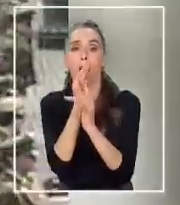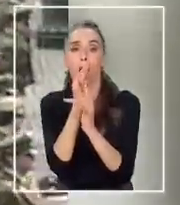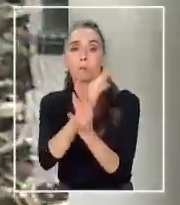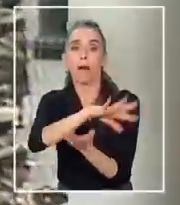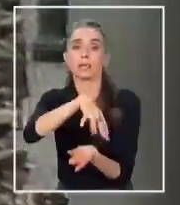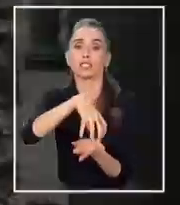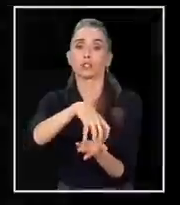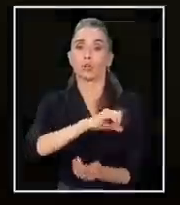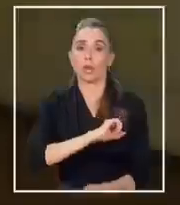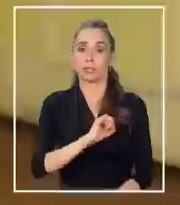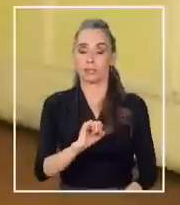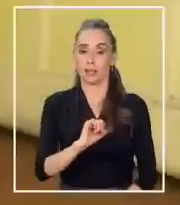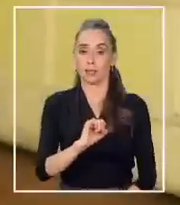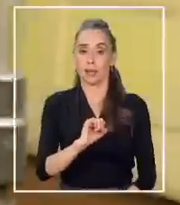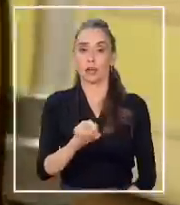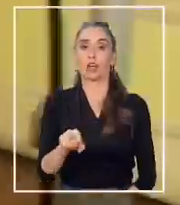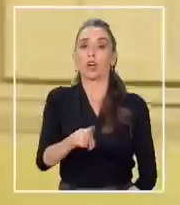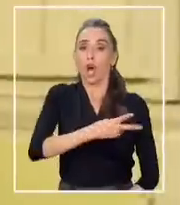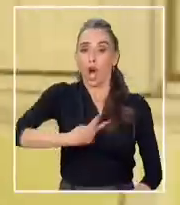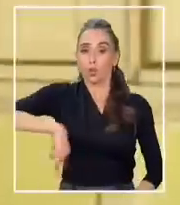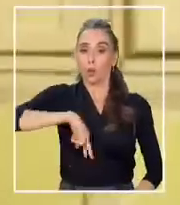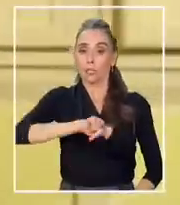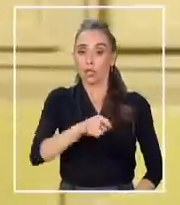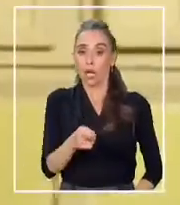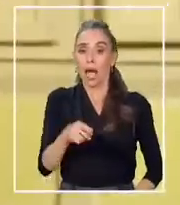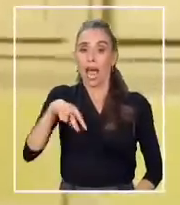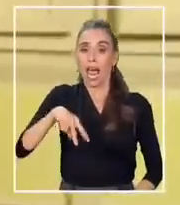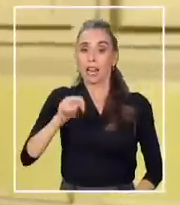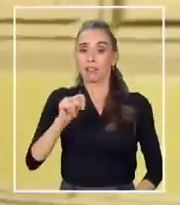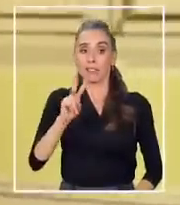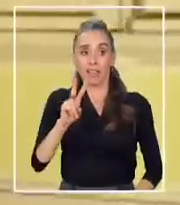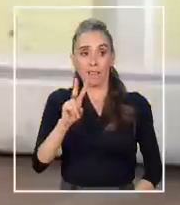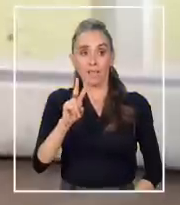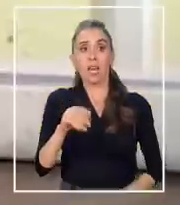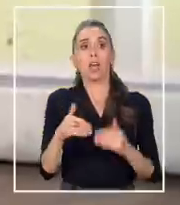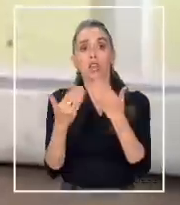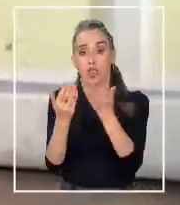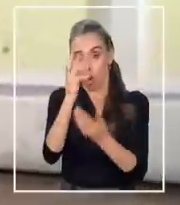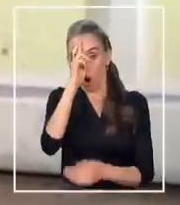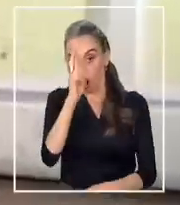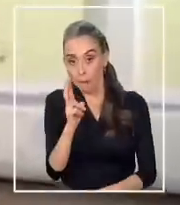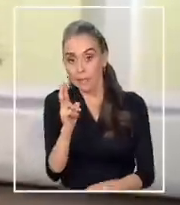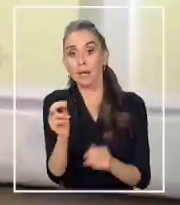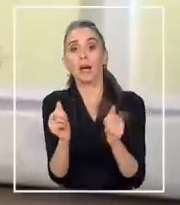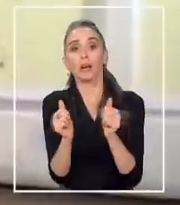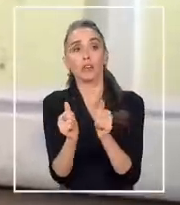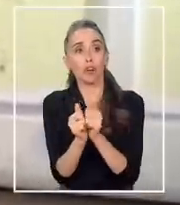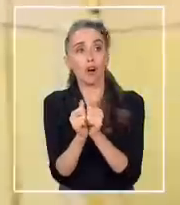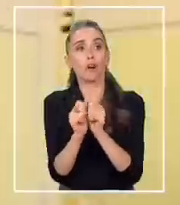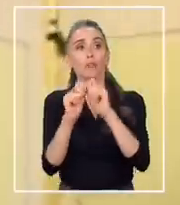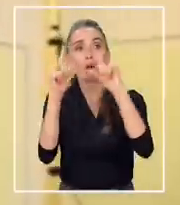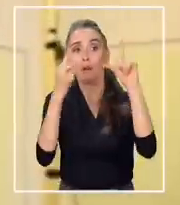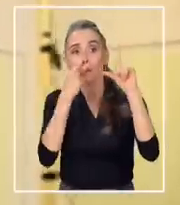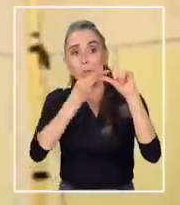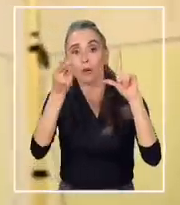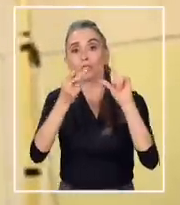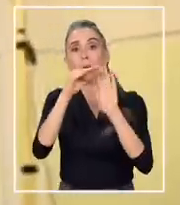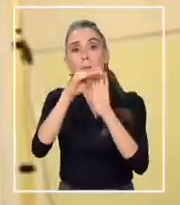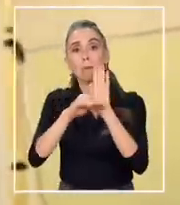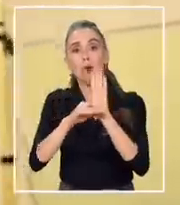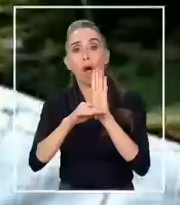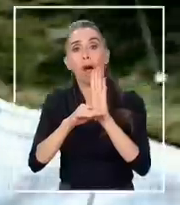la ciudad de Santiago. Nuestro canal NTV alcanzó a homenajearlo junto con la reedición del famoso programa